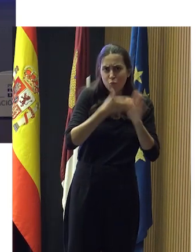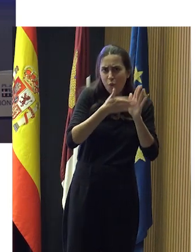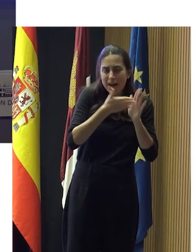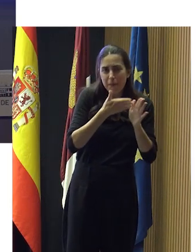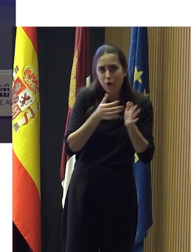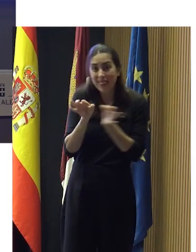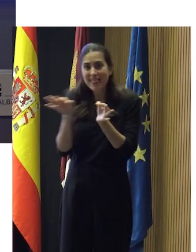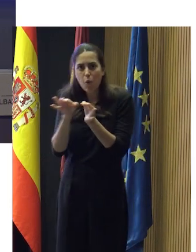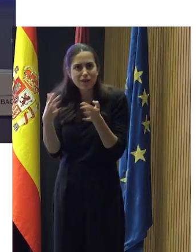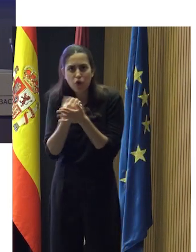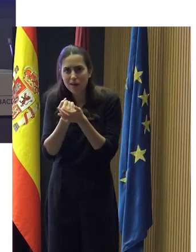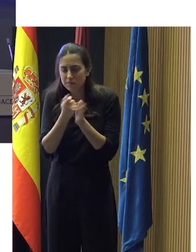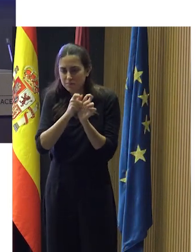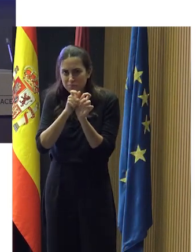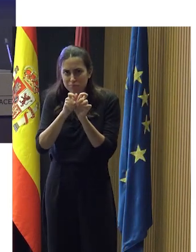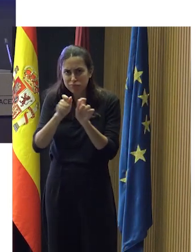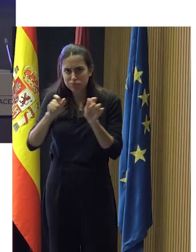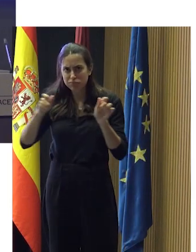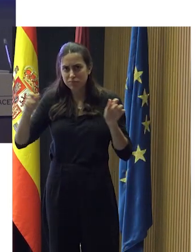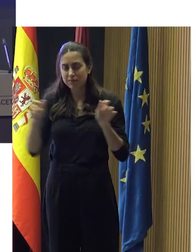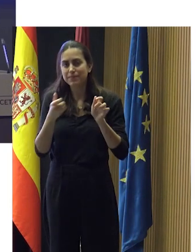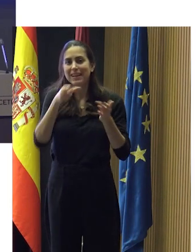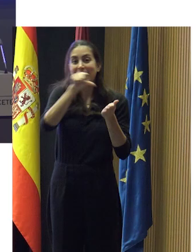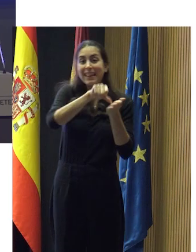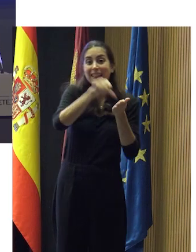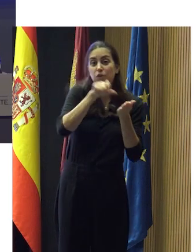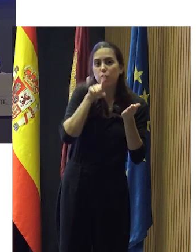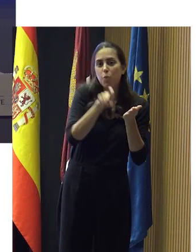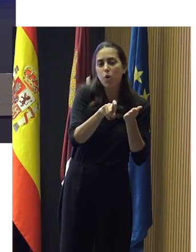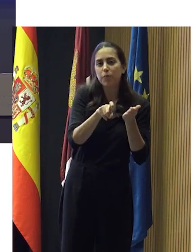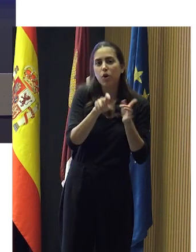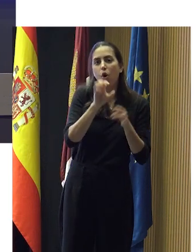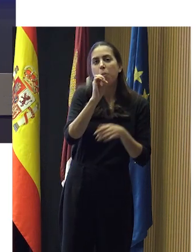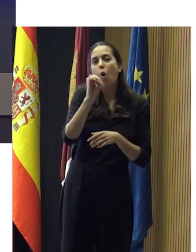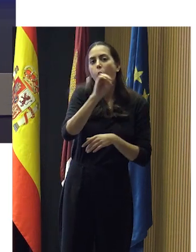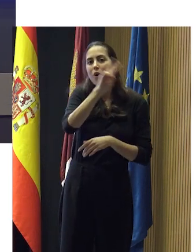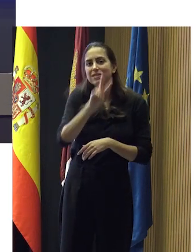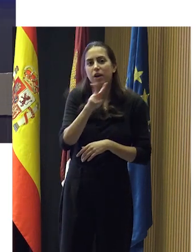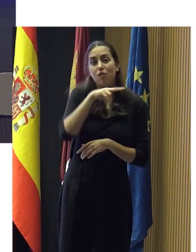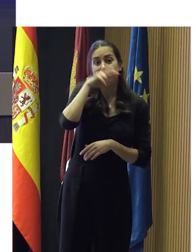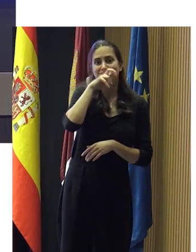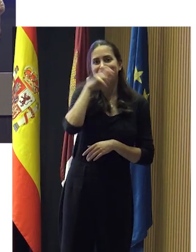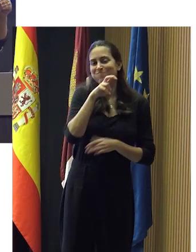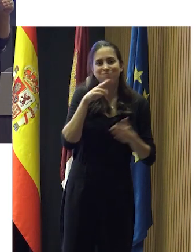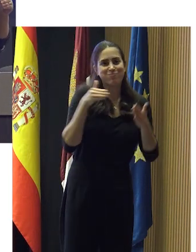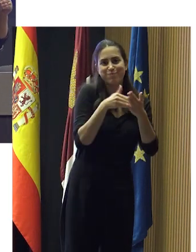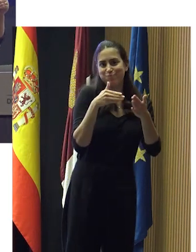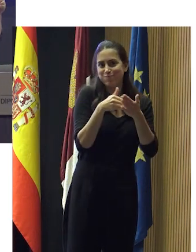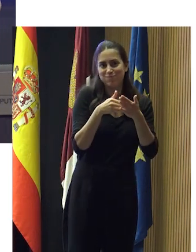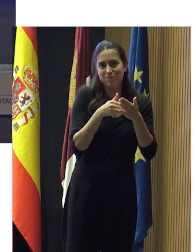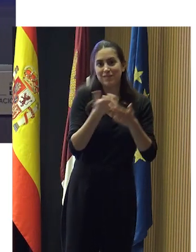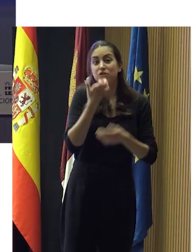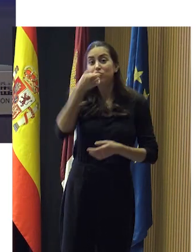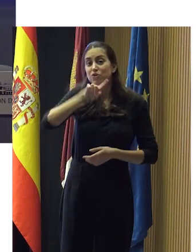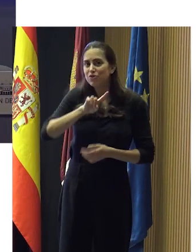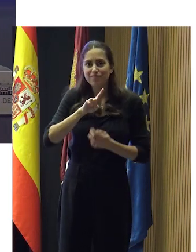células van a ir creciendo de tamaño y al centro del tumor no va a llegar oxígeno. ¿Sabéis que en todas las células de nuestro cuerpo necesita que llegue oxígeno para